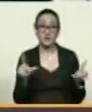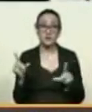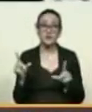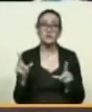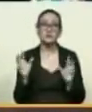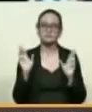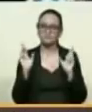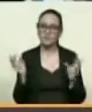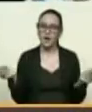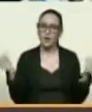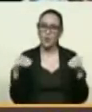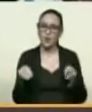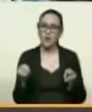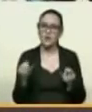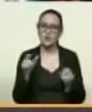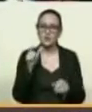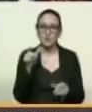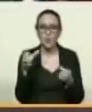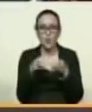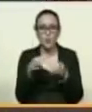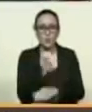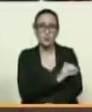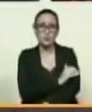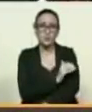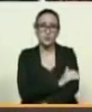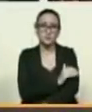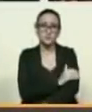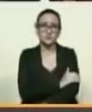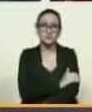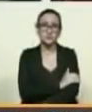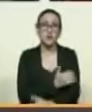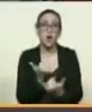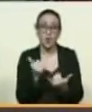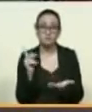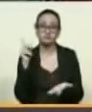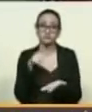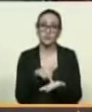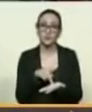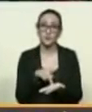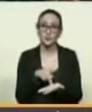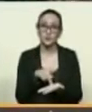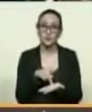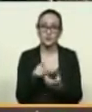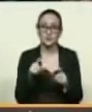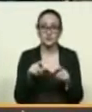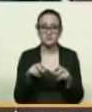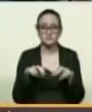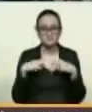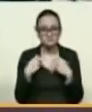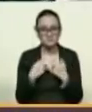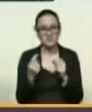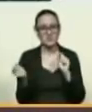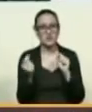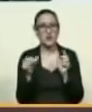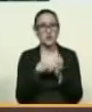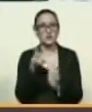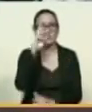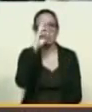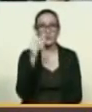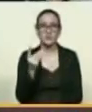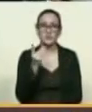un acuerdo con los sectores de la oposición venezolana que están hoy aquí en esta mesa de diálogo en